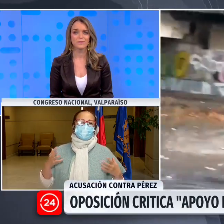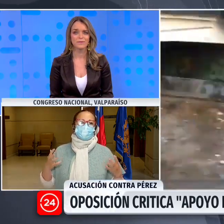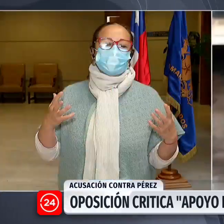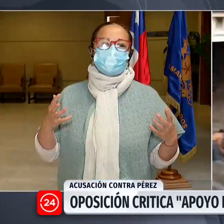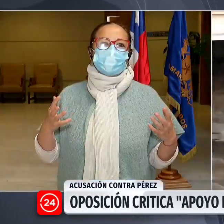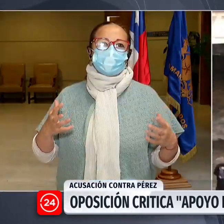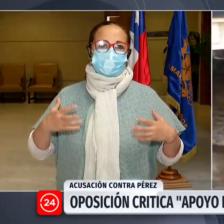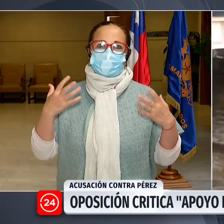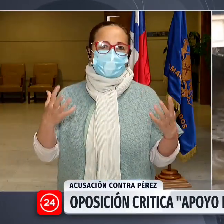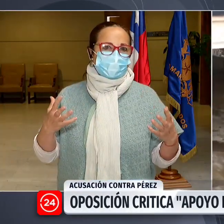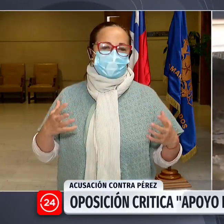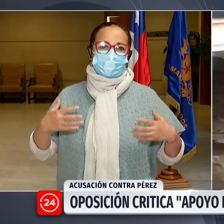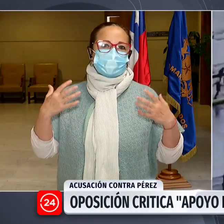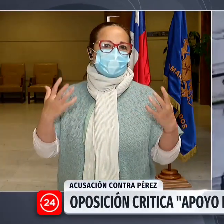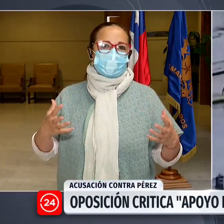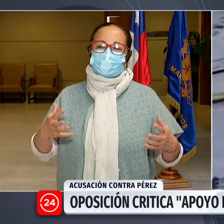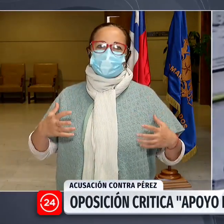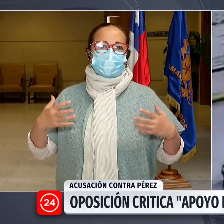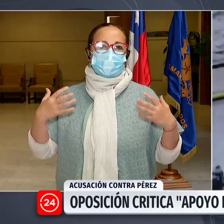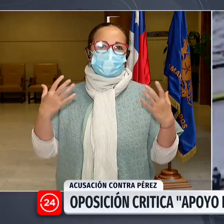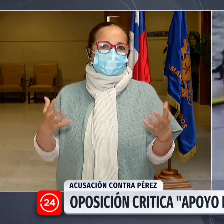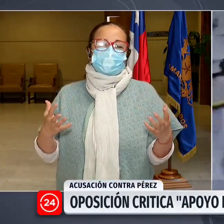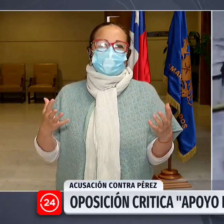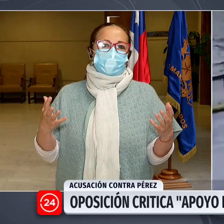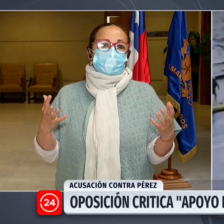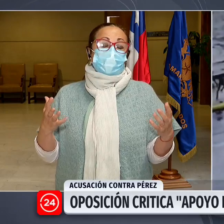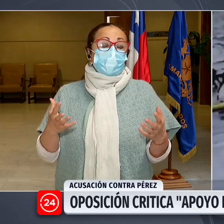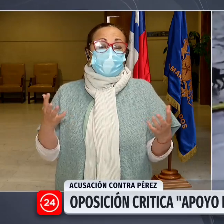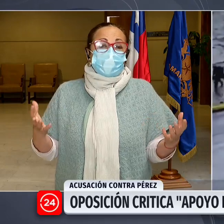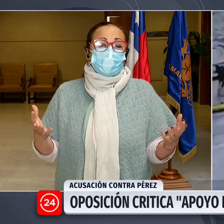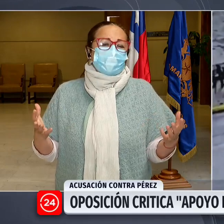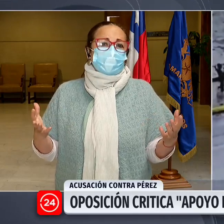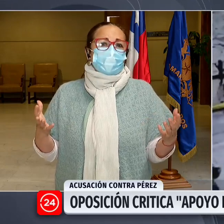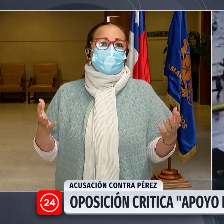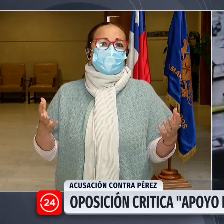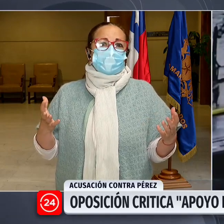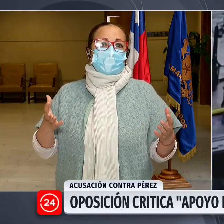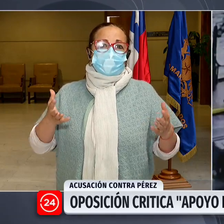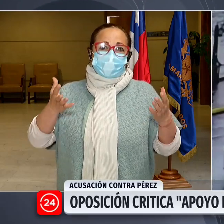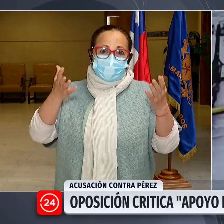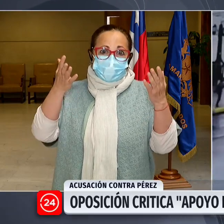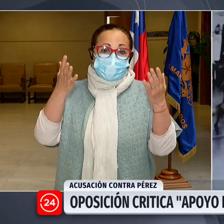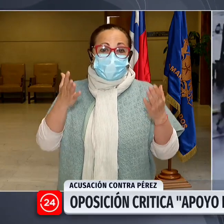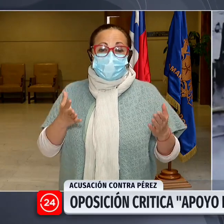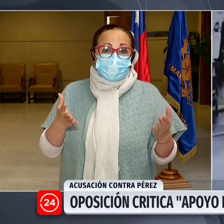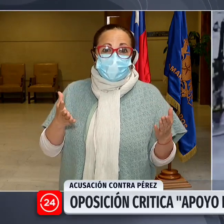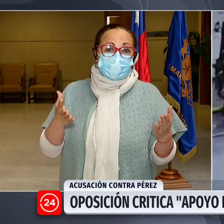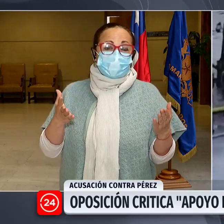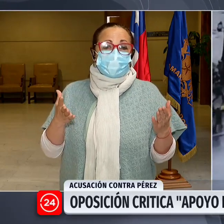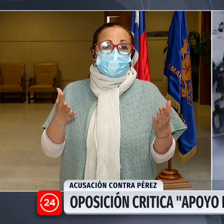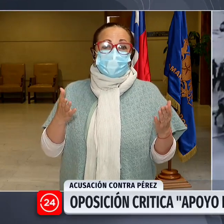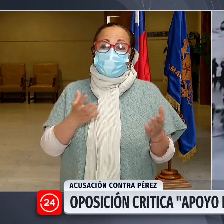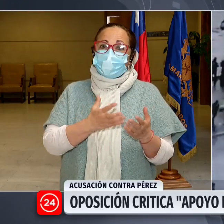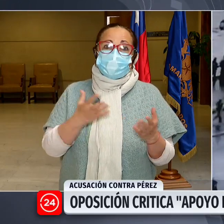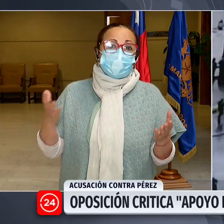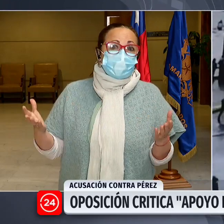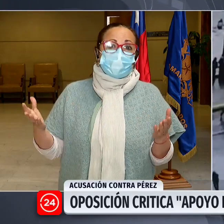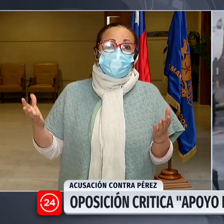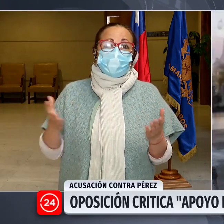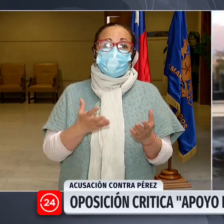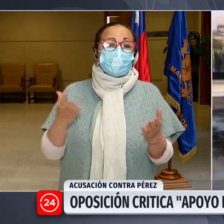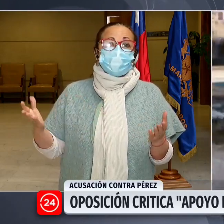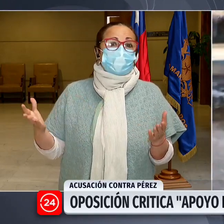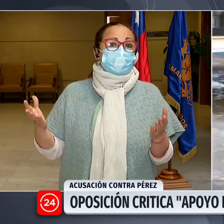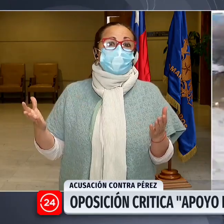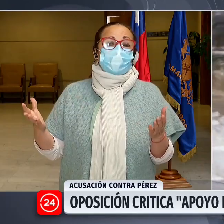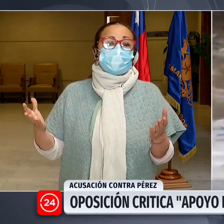que corresponde ordenar, mandar a Carabineros de Chile? El Ministerio del Interior. O sea, aquí hay una jerarquía en el mando que depende,